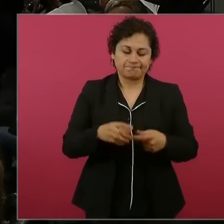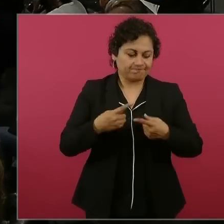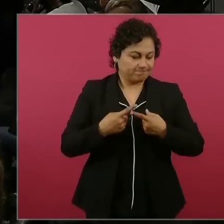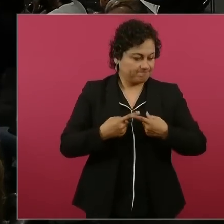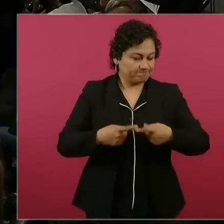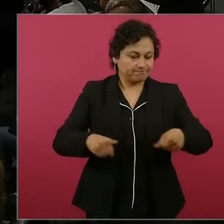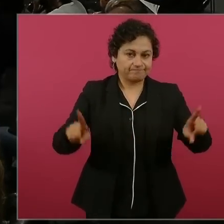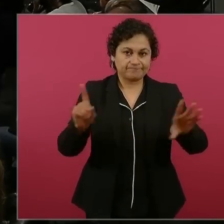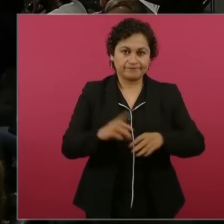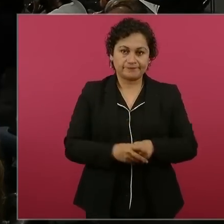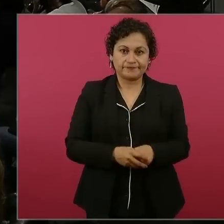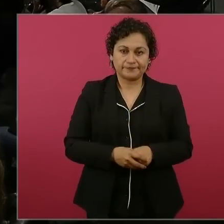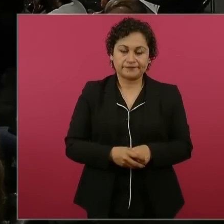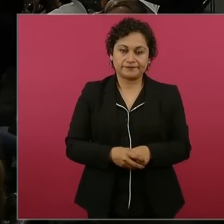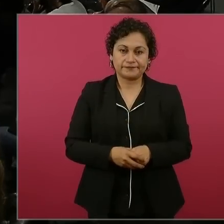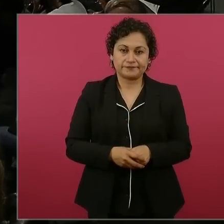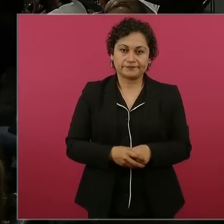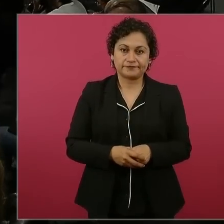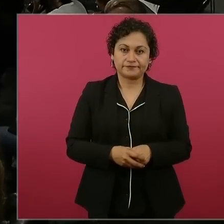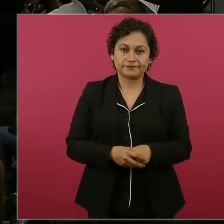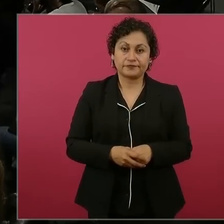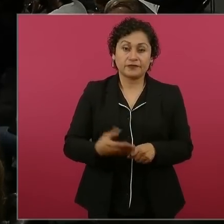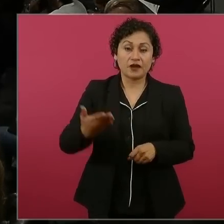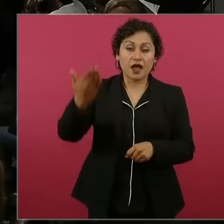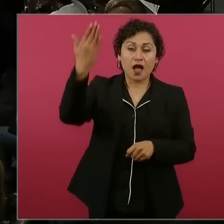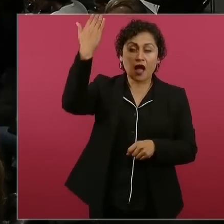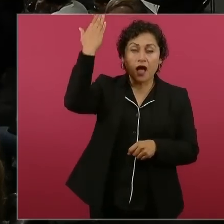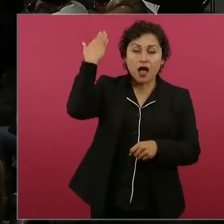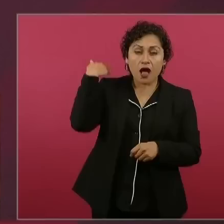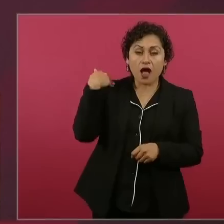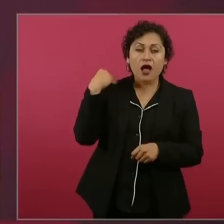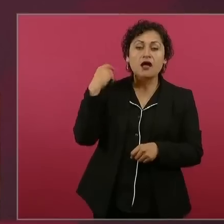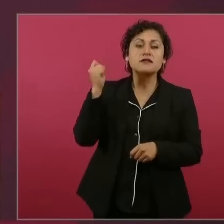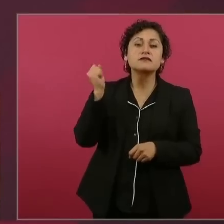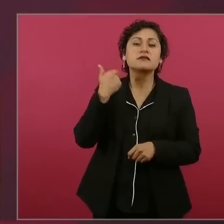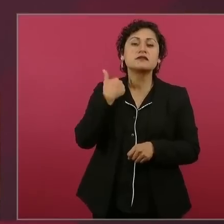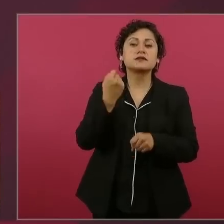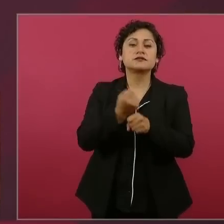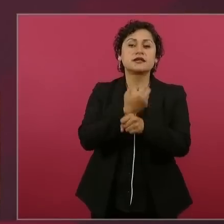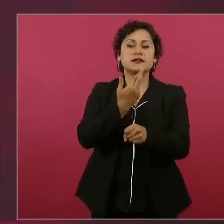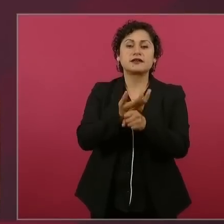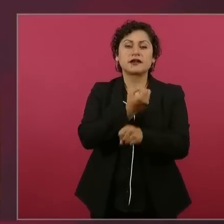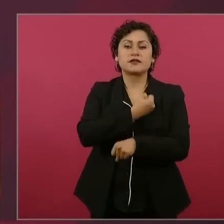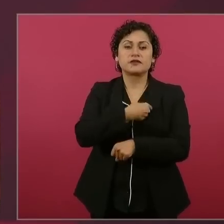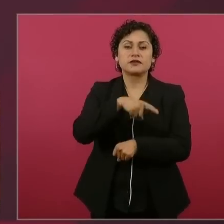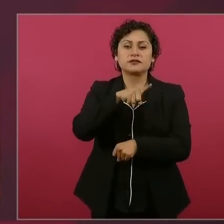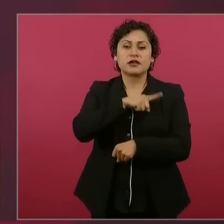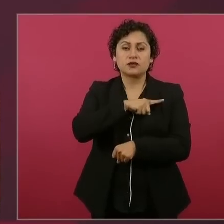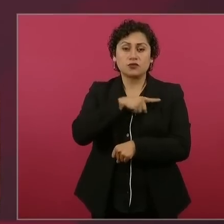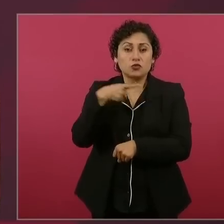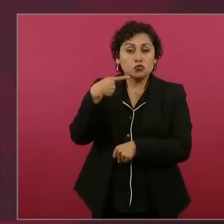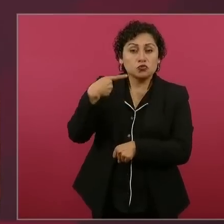completamente. Llegó a haber un secretario de salud que ni era médico,